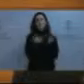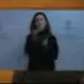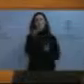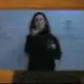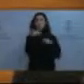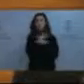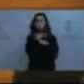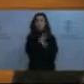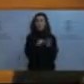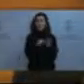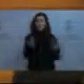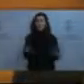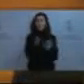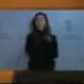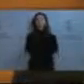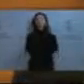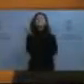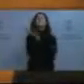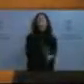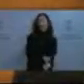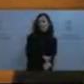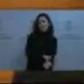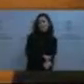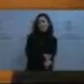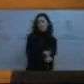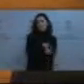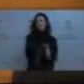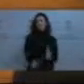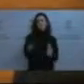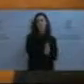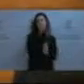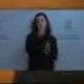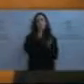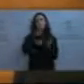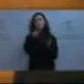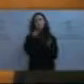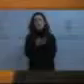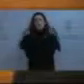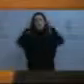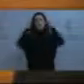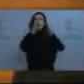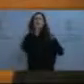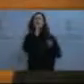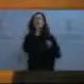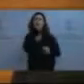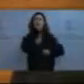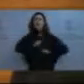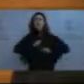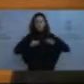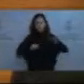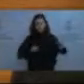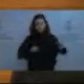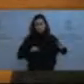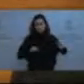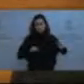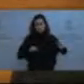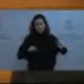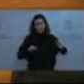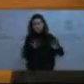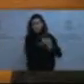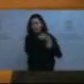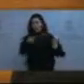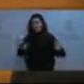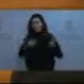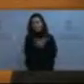le repito la fecha porque es importante, es decir, antes de que se aprobase el plan de formación al que usted misma me alude en la contestación, y 17 de diciembre de